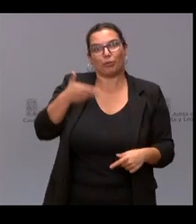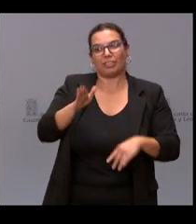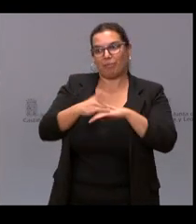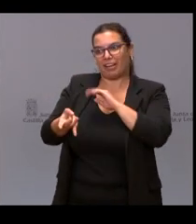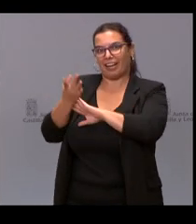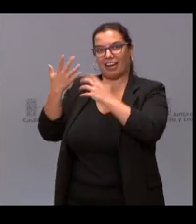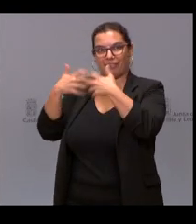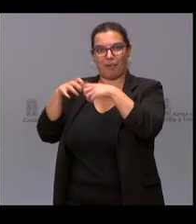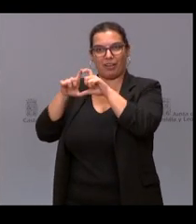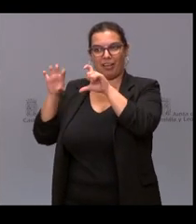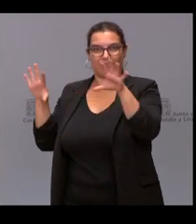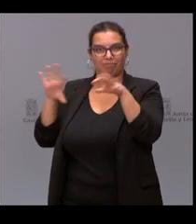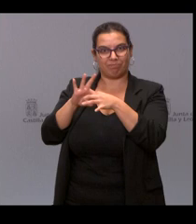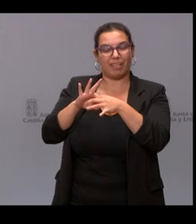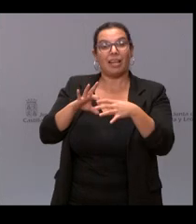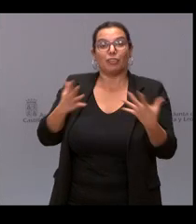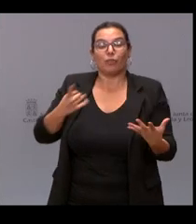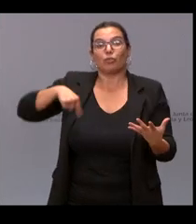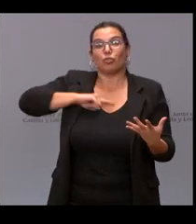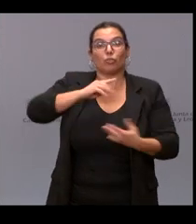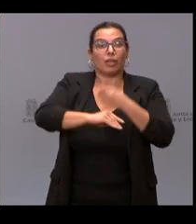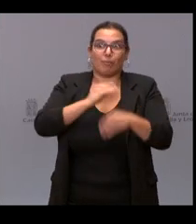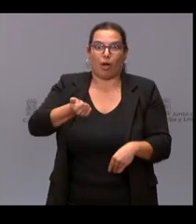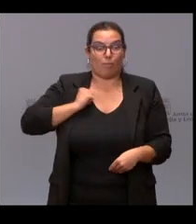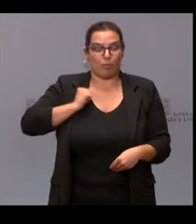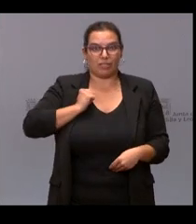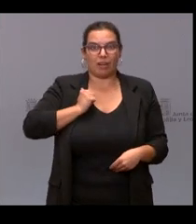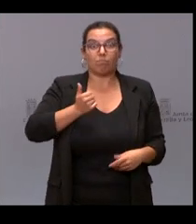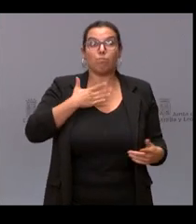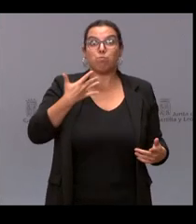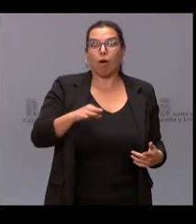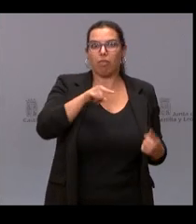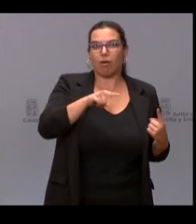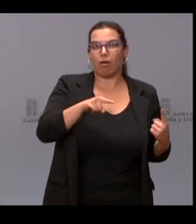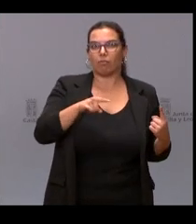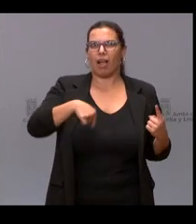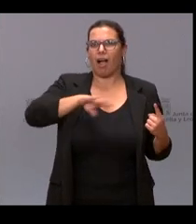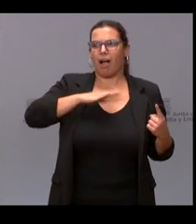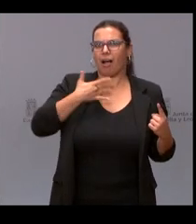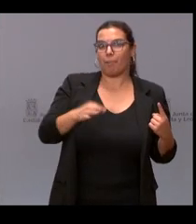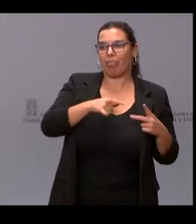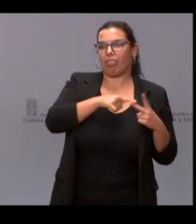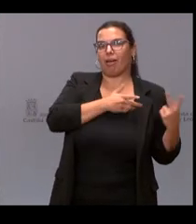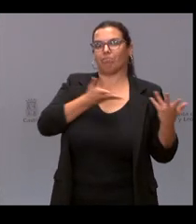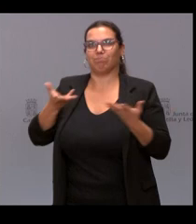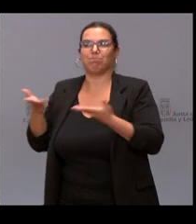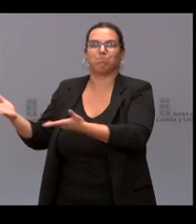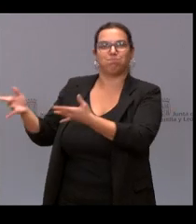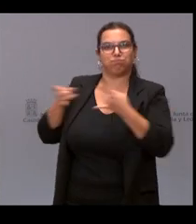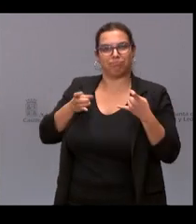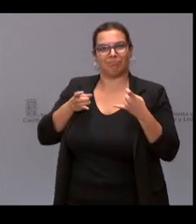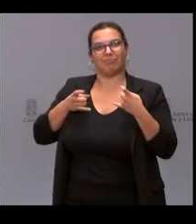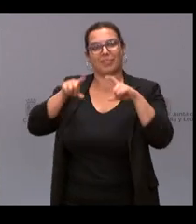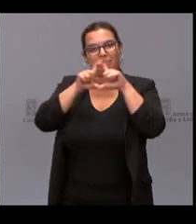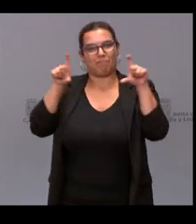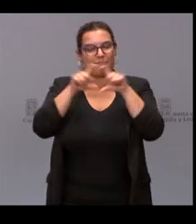instalaciones, y por tanto lo que hacemos no es más que aprovechar nuestras potencialidades para acoger